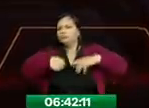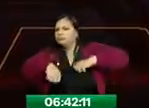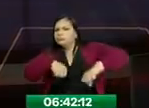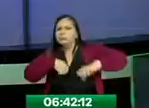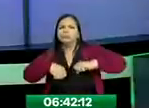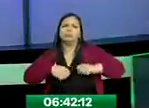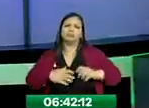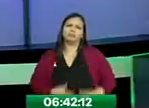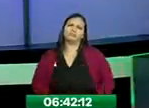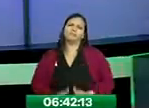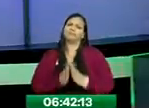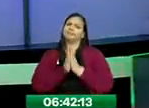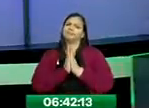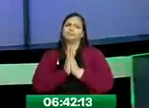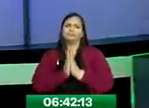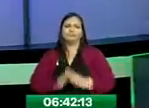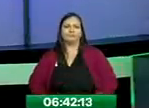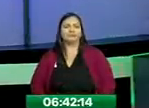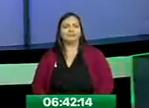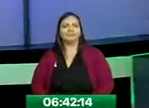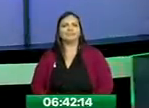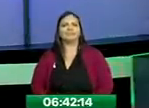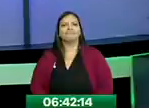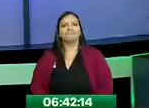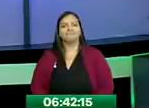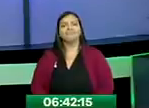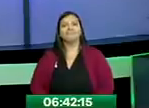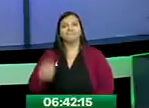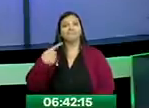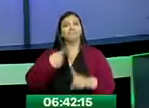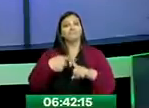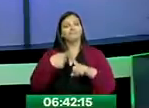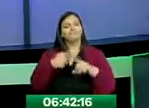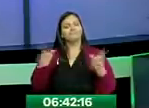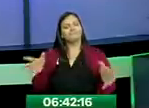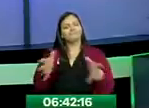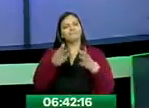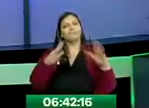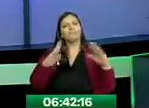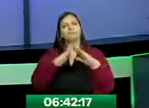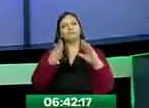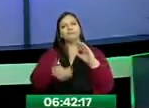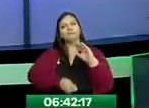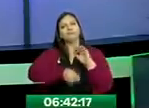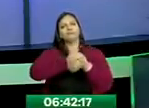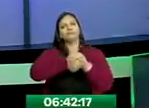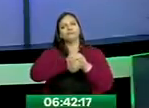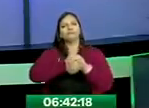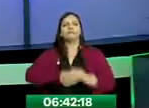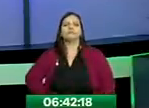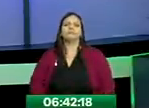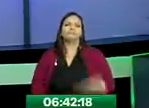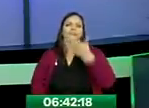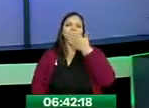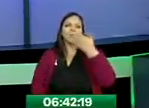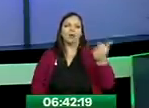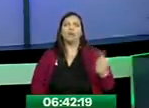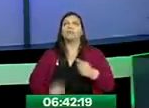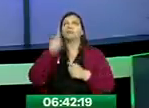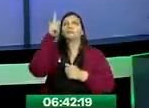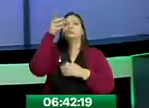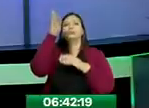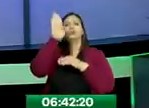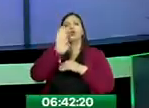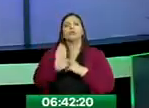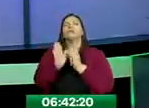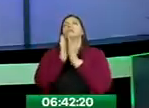100. Ahí está el mensaje positivo, ¿no? Quedémonos en casa y siempre roguémosle a Dios. A propósito,